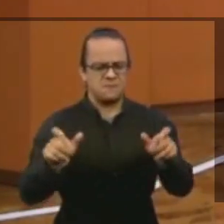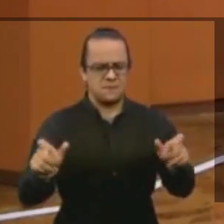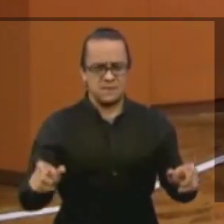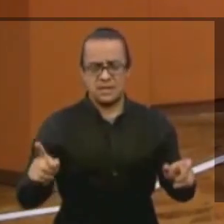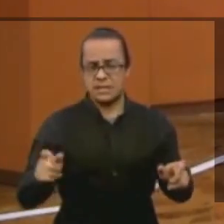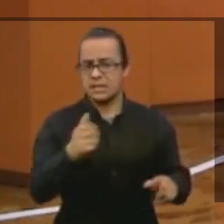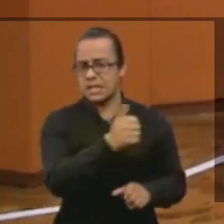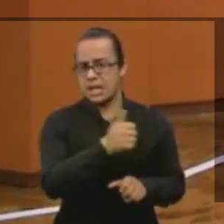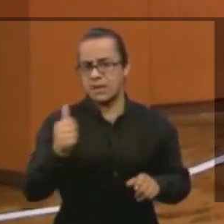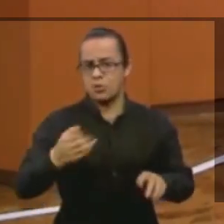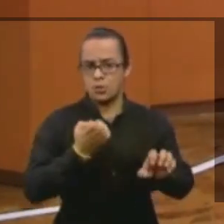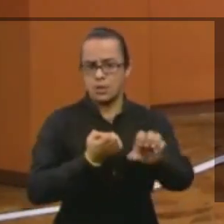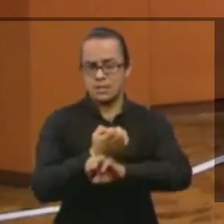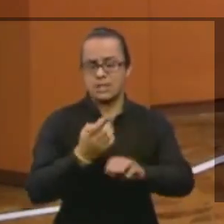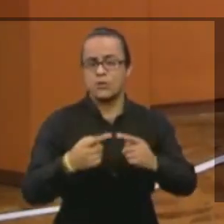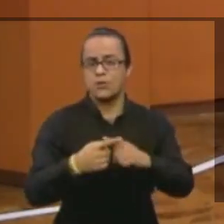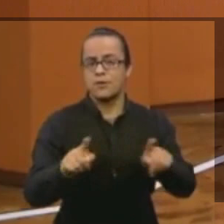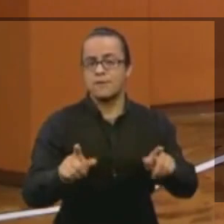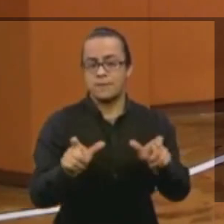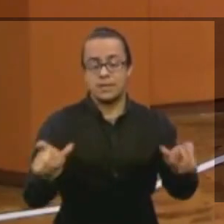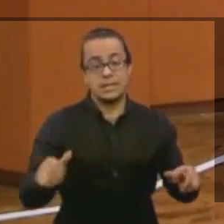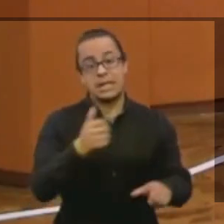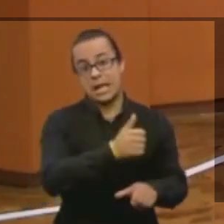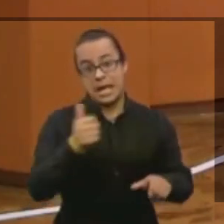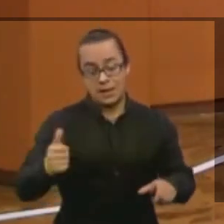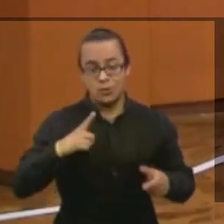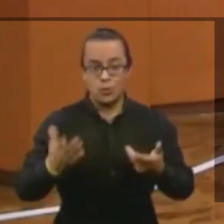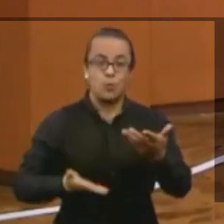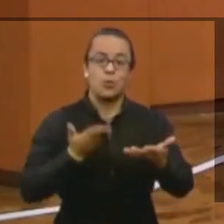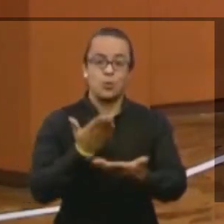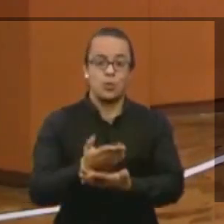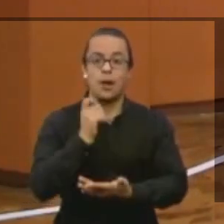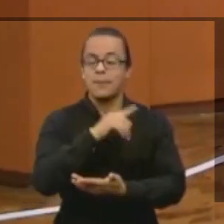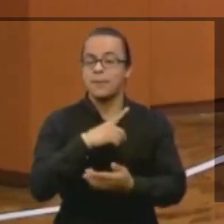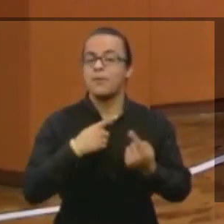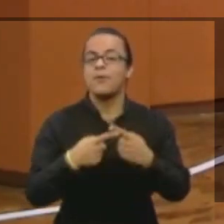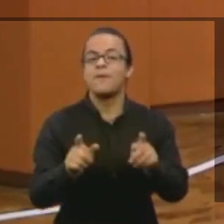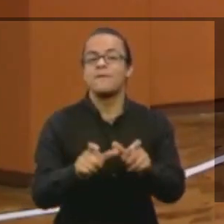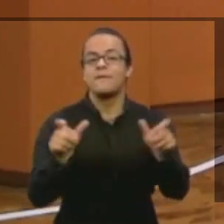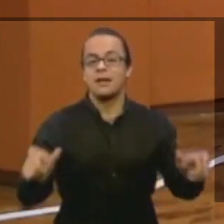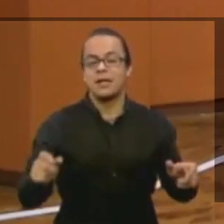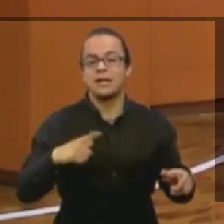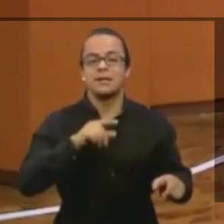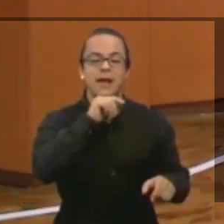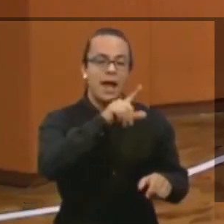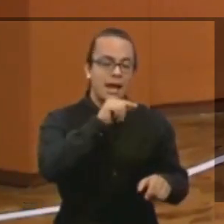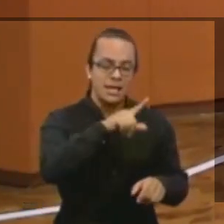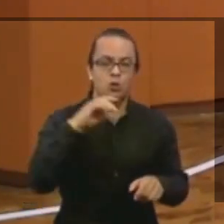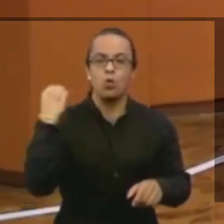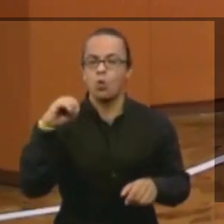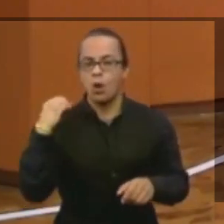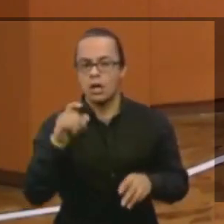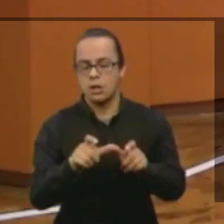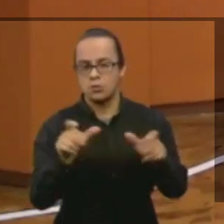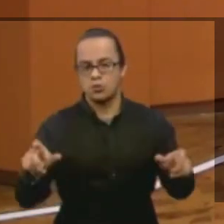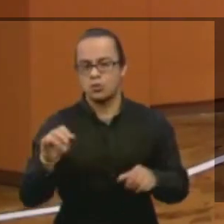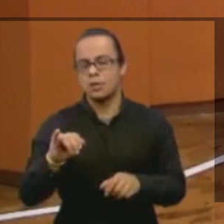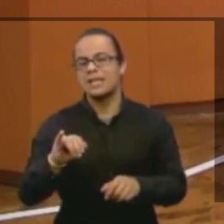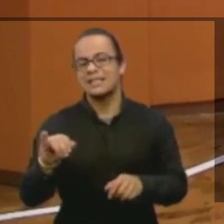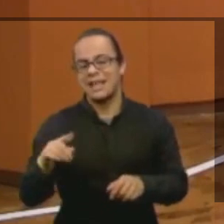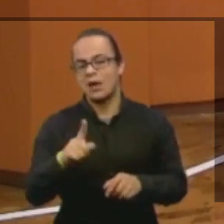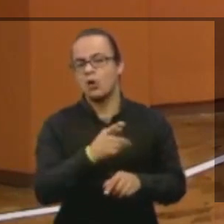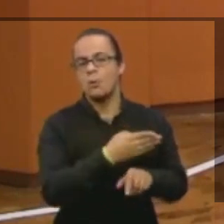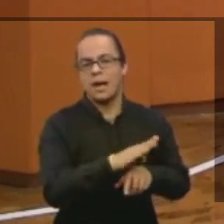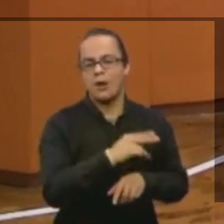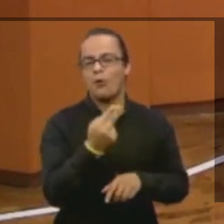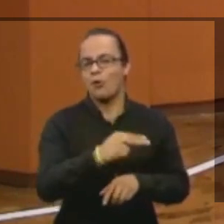de la República aparentemente muy diferentes, con dos propuestas aparentemente muy diferentes, de Jalisco y de Oaxaca, María Izquierdo y Teodora Blanco, y